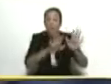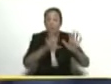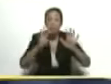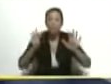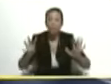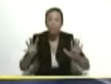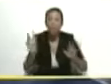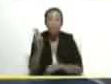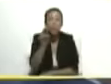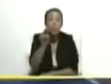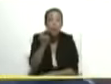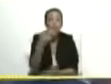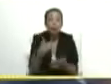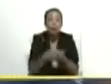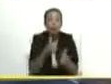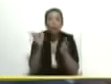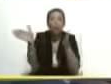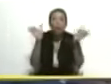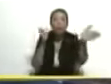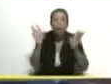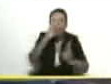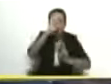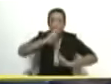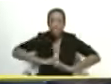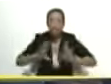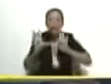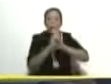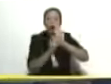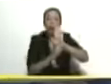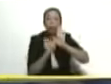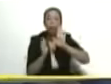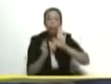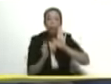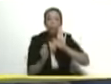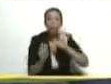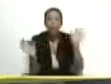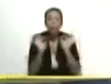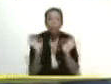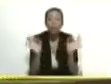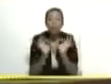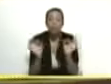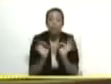2019. Y nunca encontraron un rumbo para respetar la Constitución,